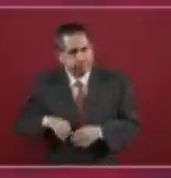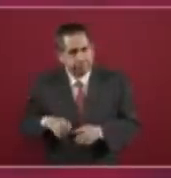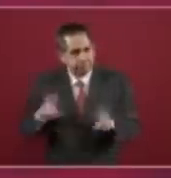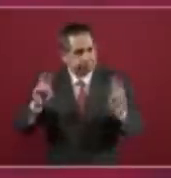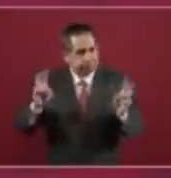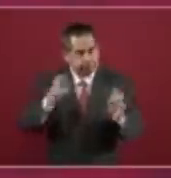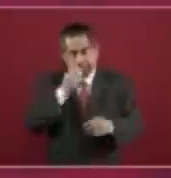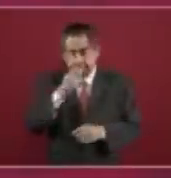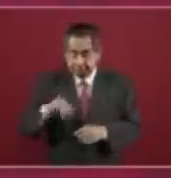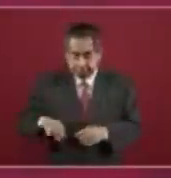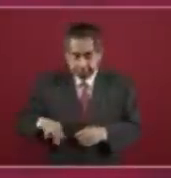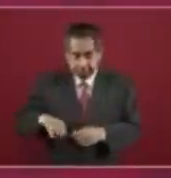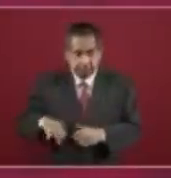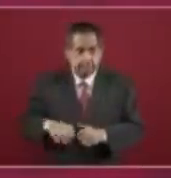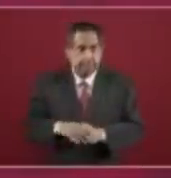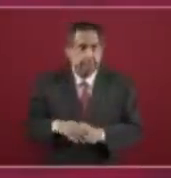tema,